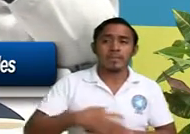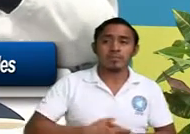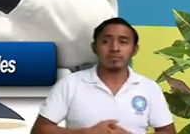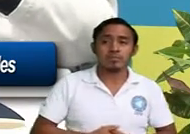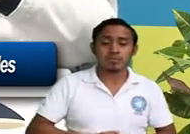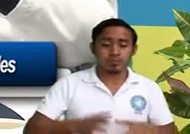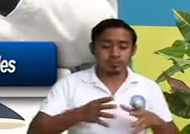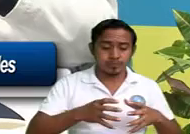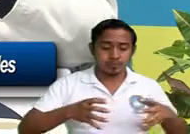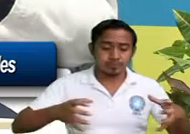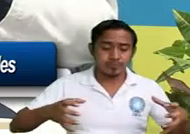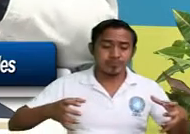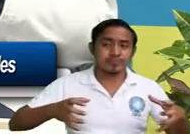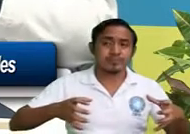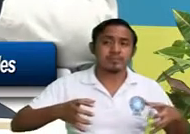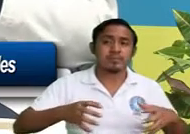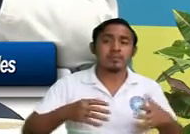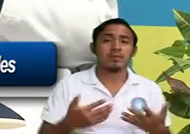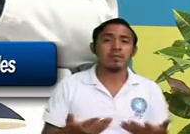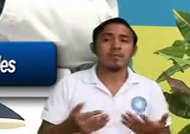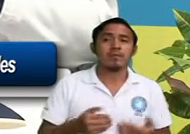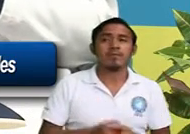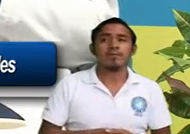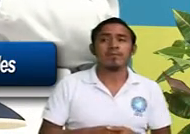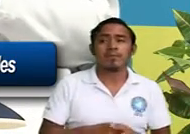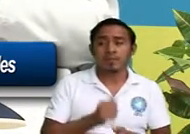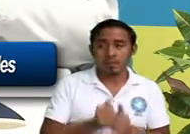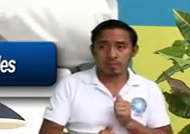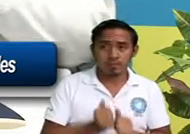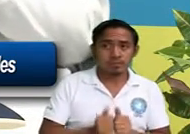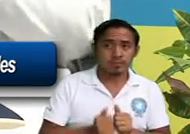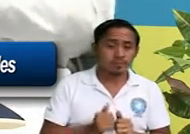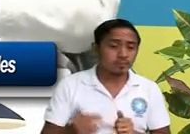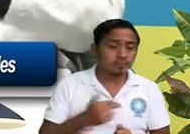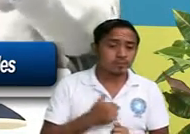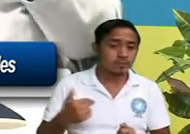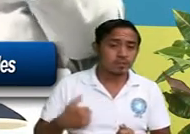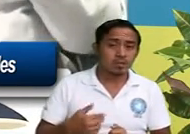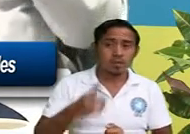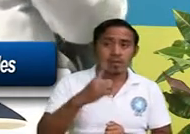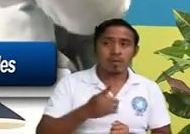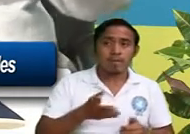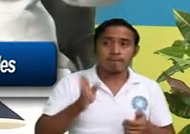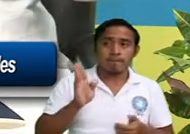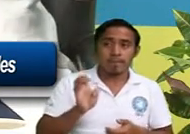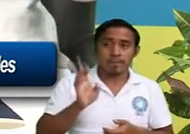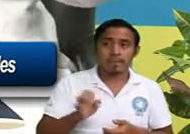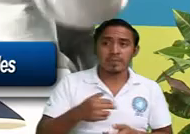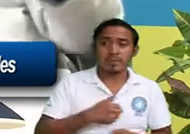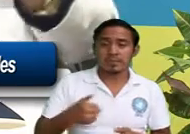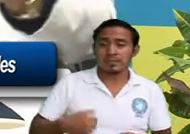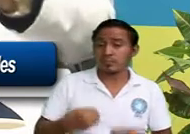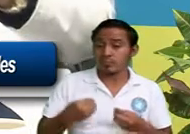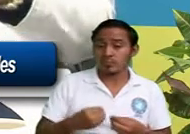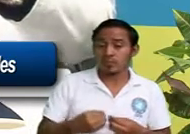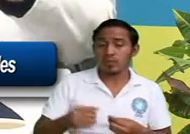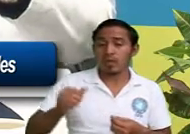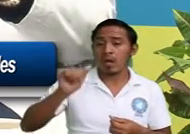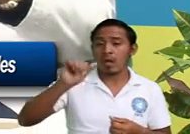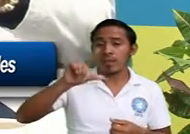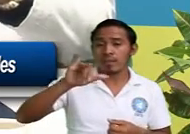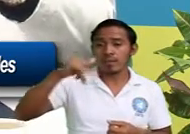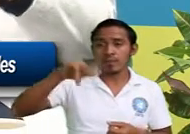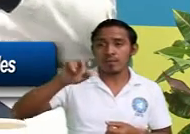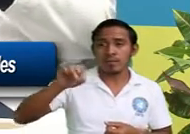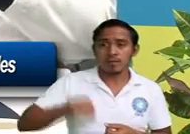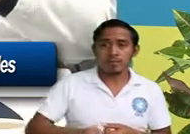está sobredistendido o incluso hay complicaciones que hacen que uno de los niños produzca mucho líquido, y entonces este líquido